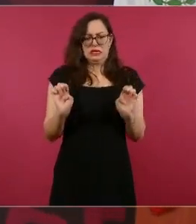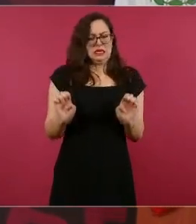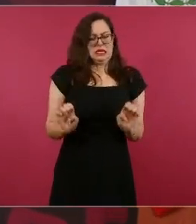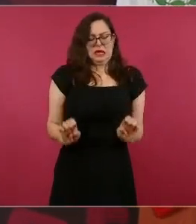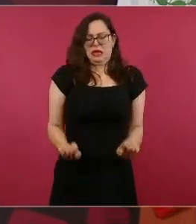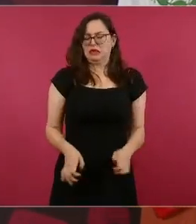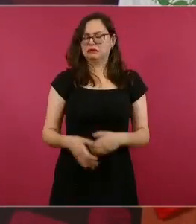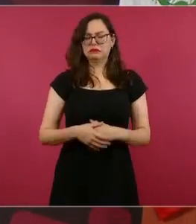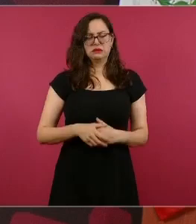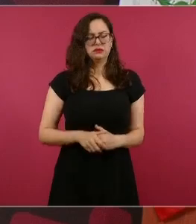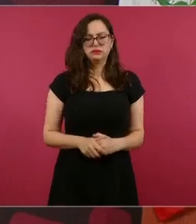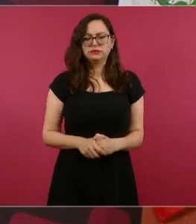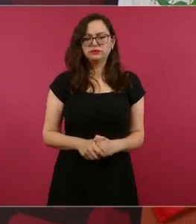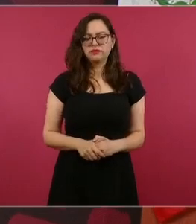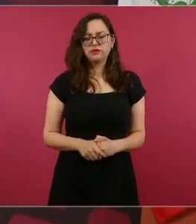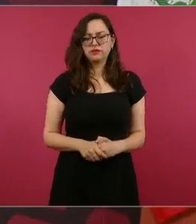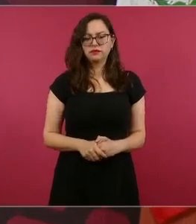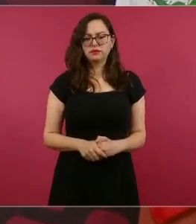cuyo